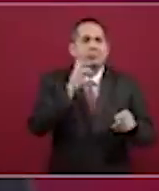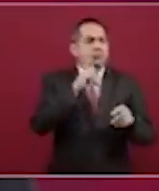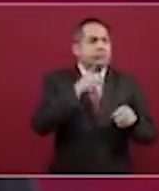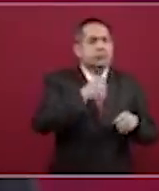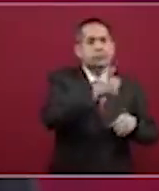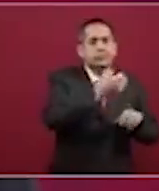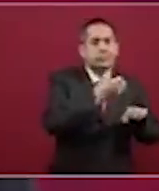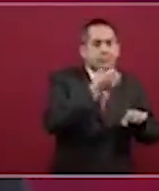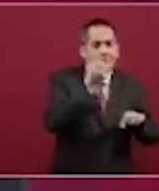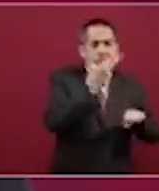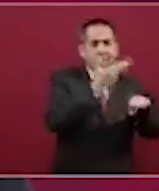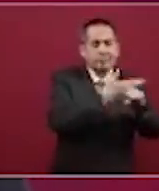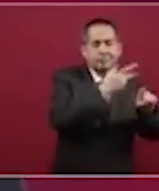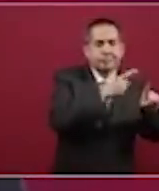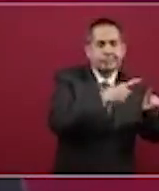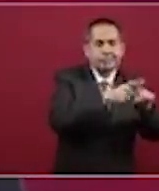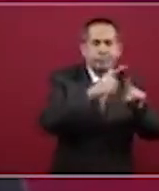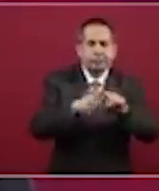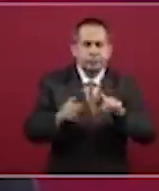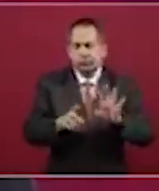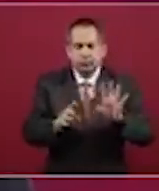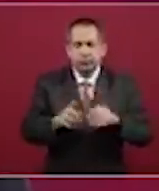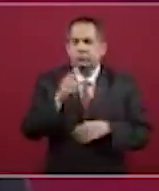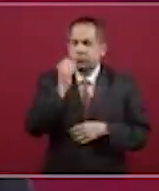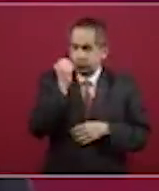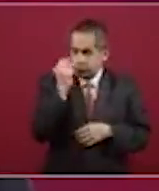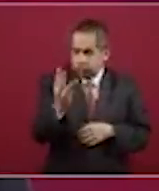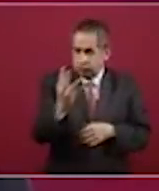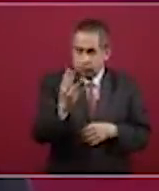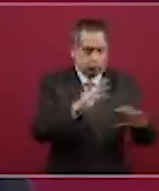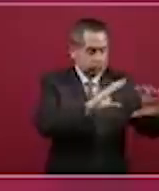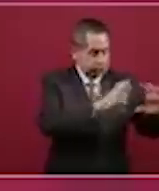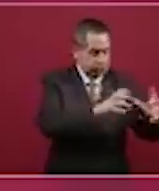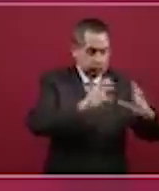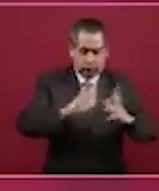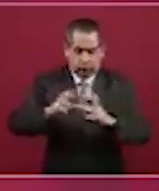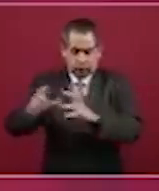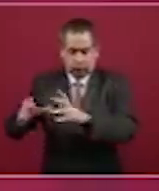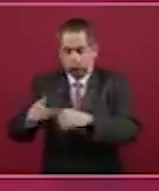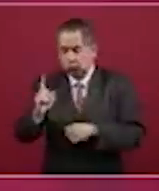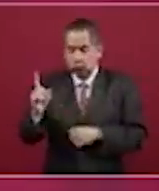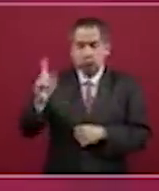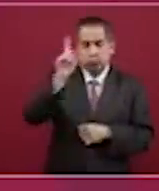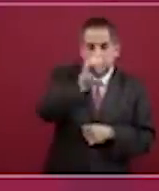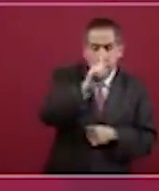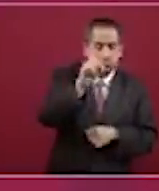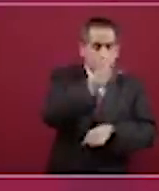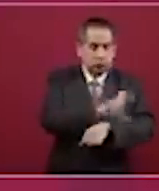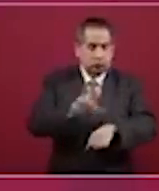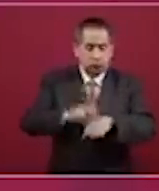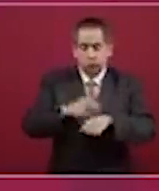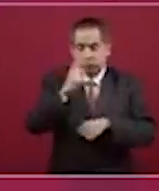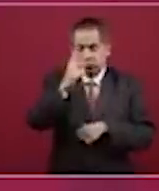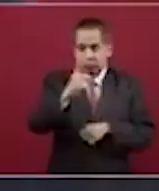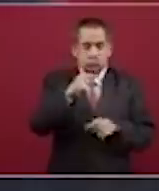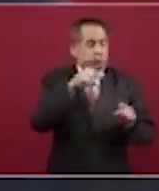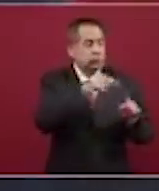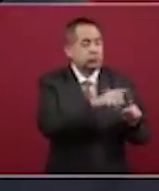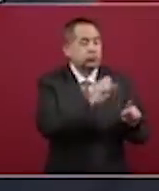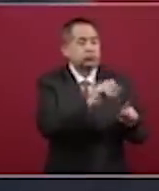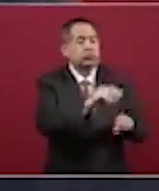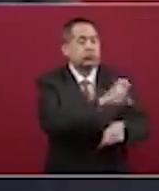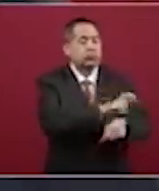secretaría. Entonces, son 4 gabinetes, es un subcoordinador para el gabinete